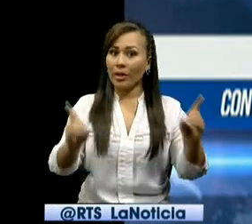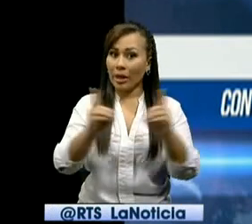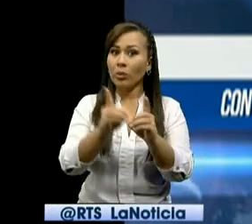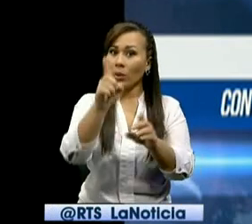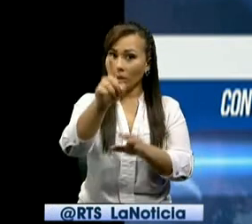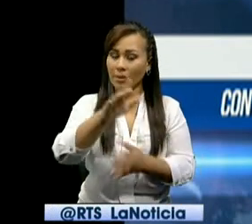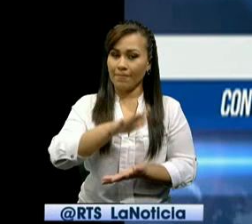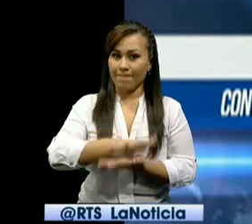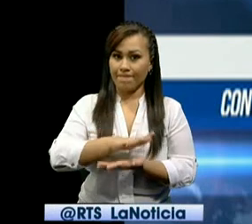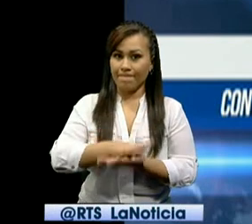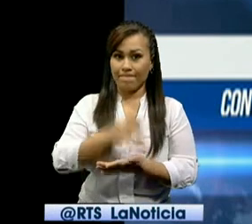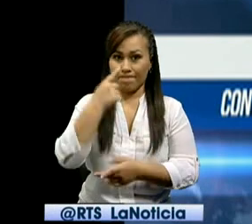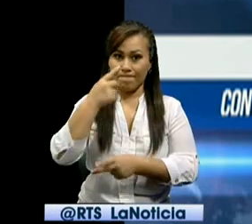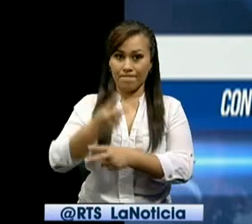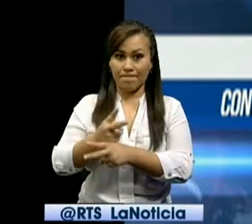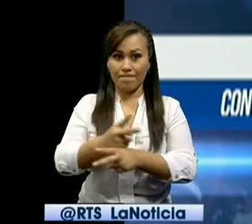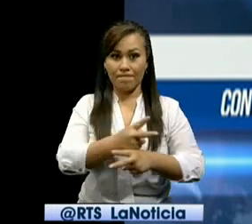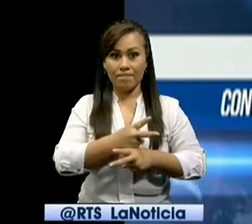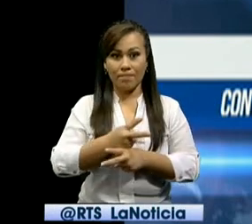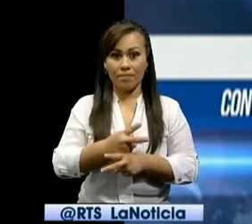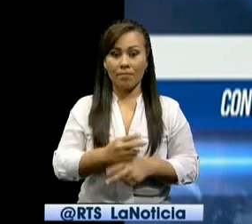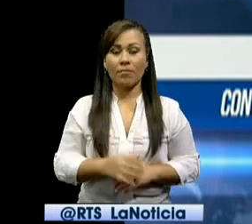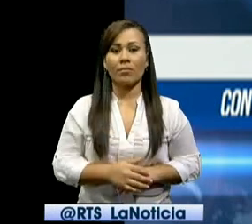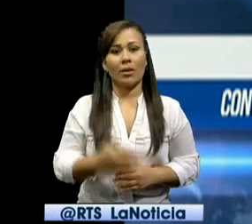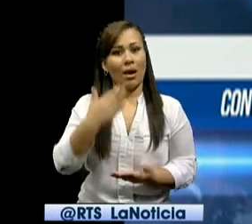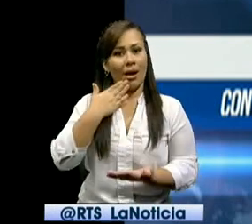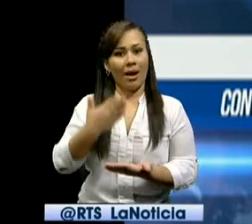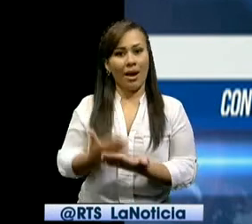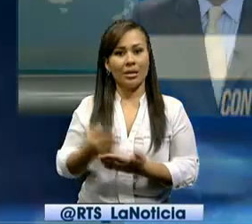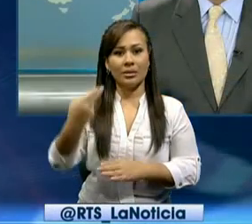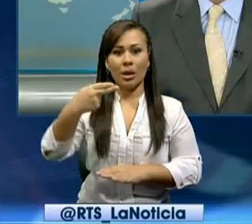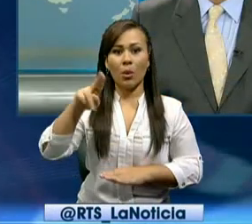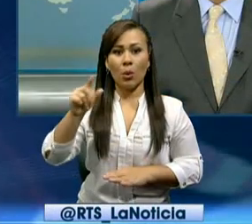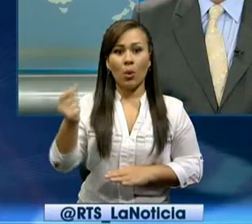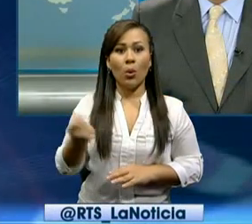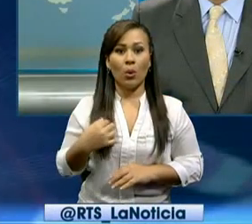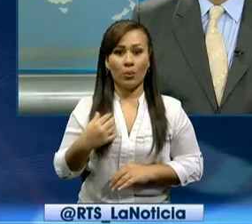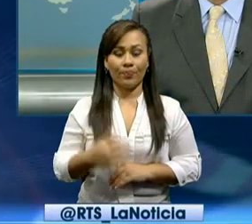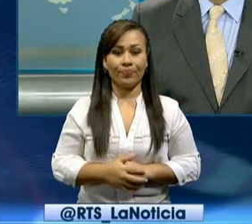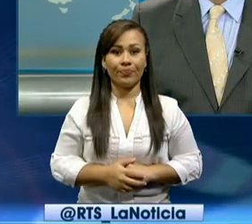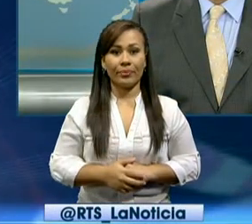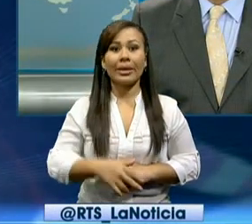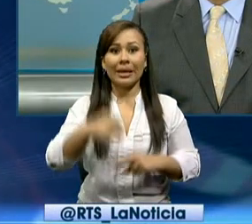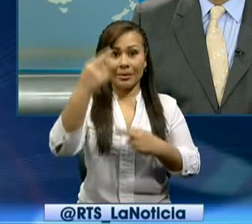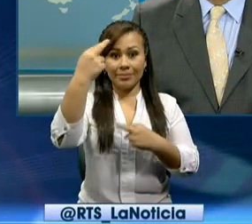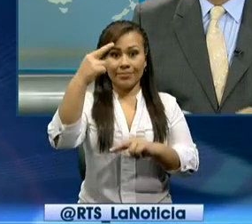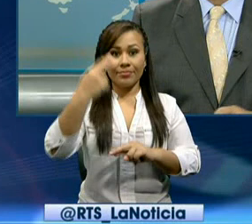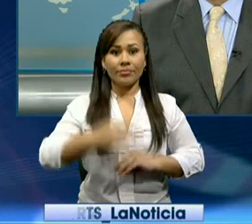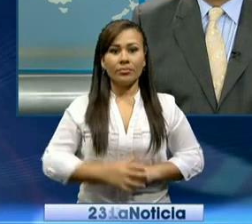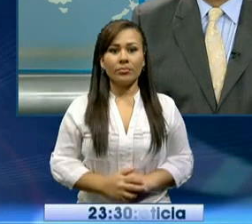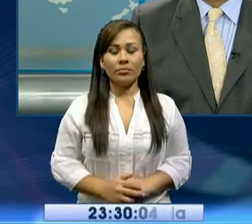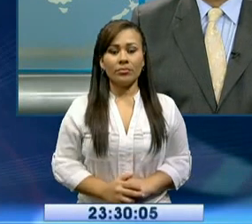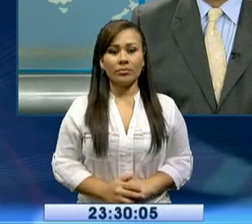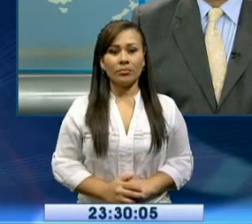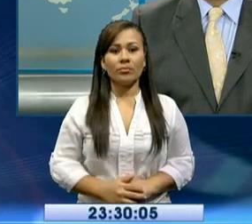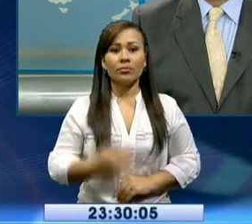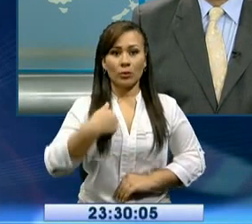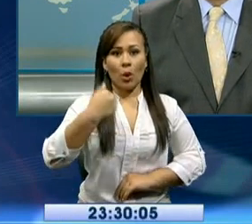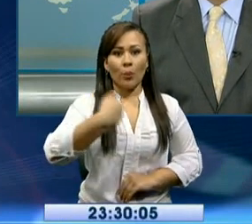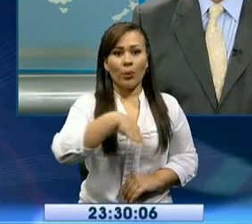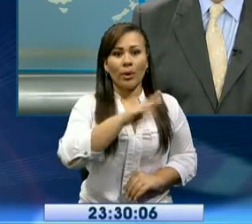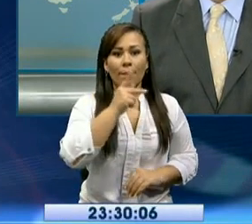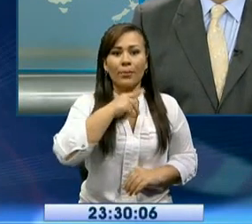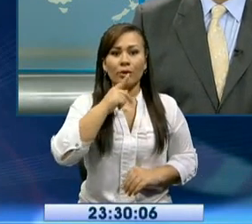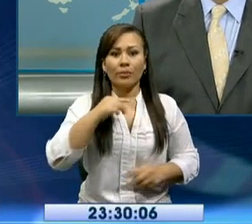¿ya? Sí, sí, ¿ya? Gracias, Rubén. Nosotros y tenemos novedades. Por tu viejo y estamos pendientes de